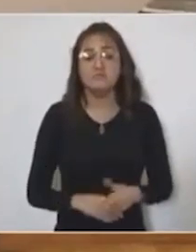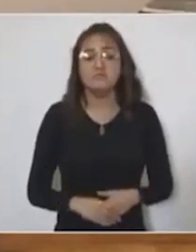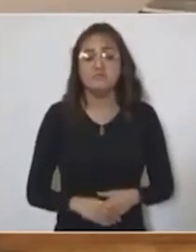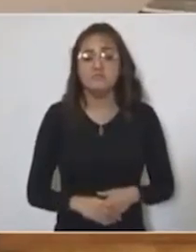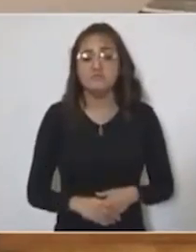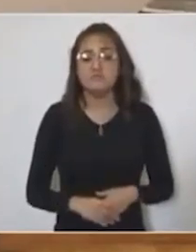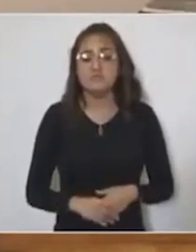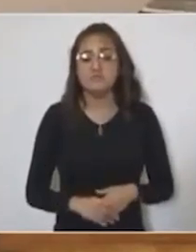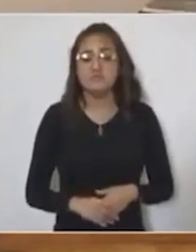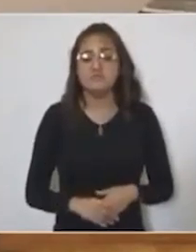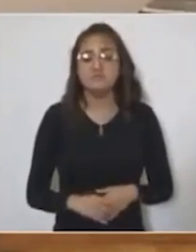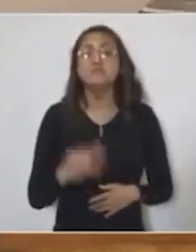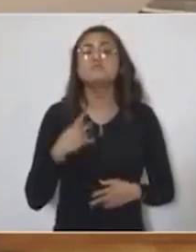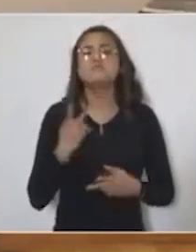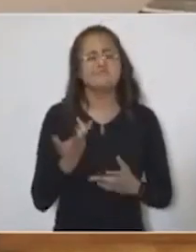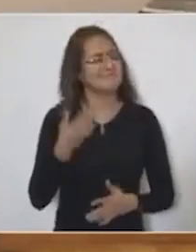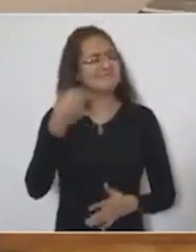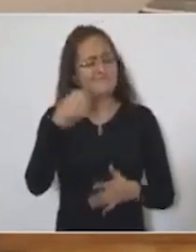Vamos a fondo,